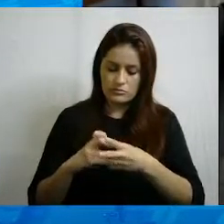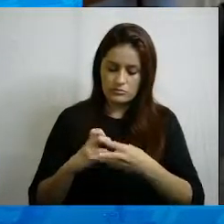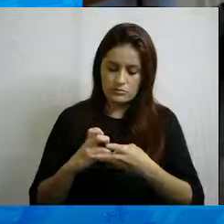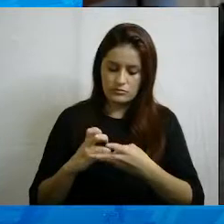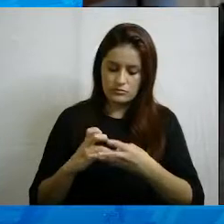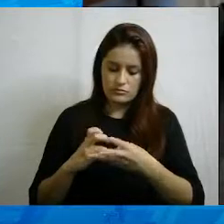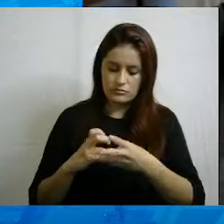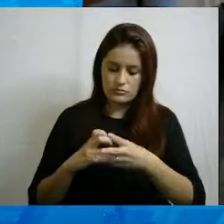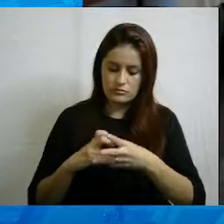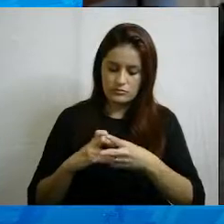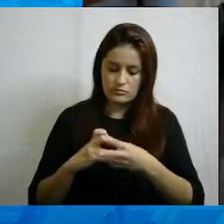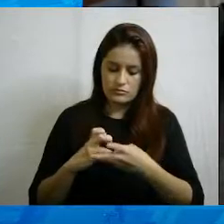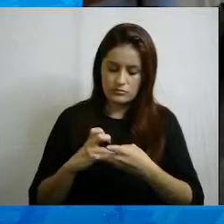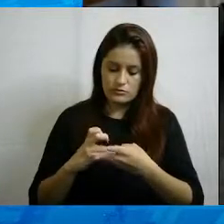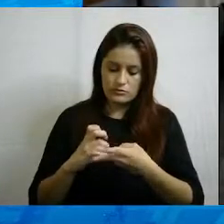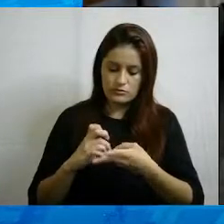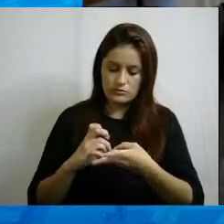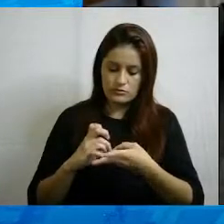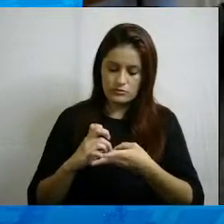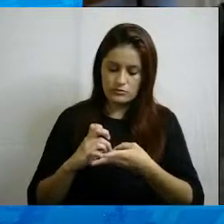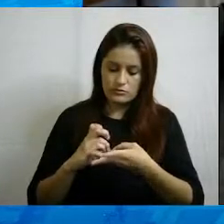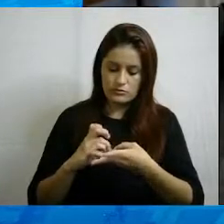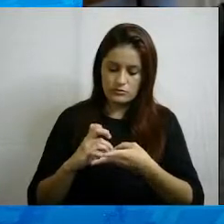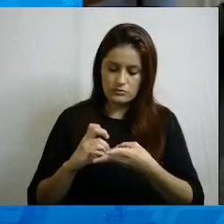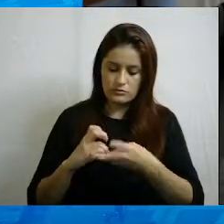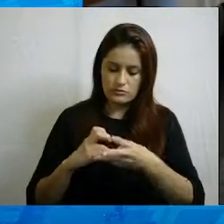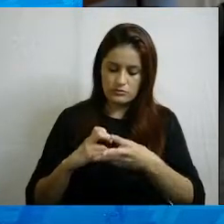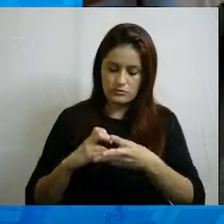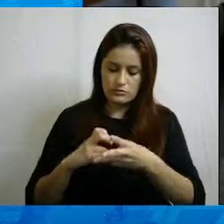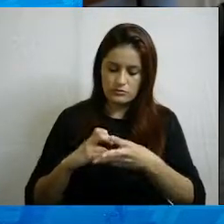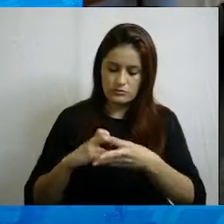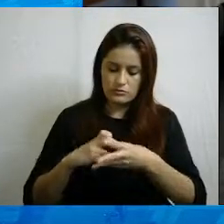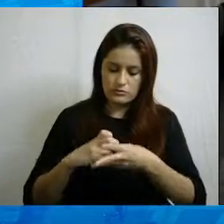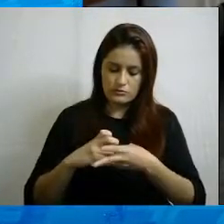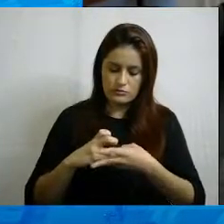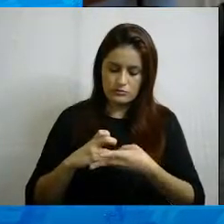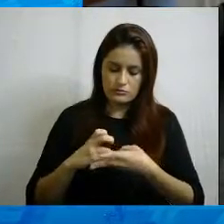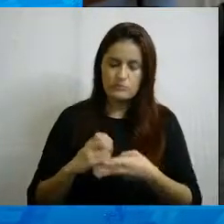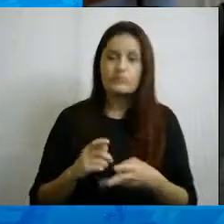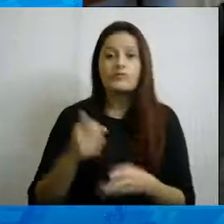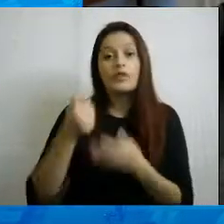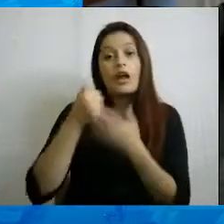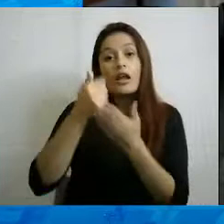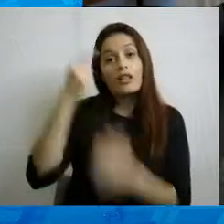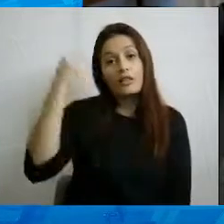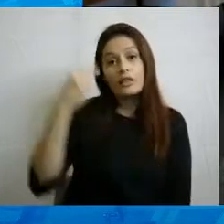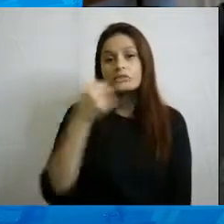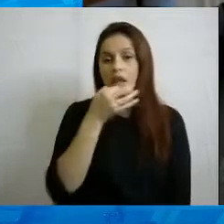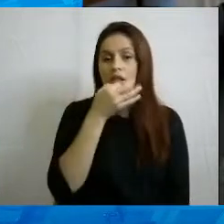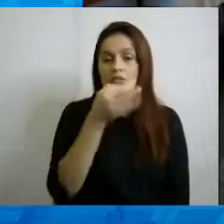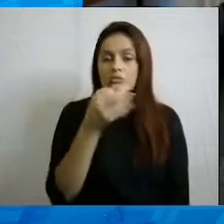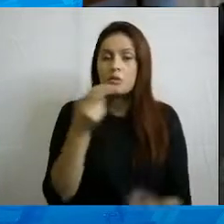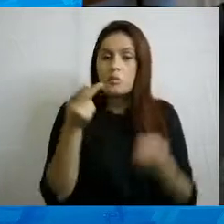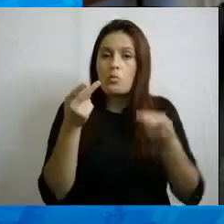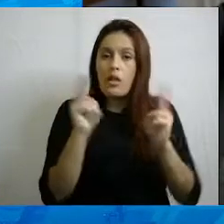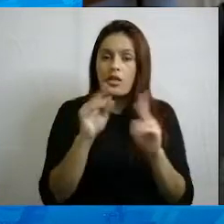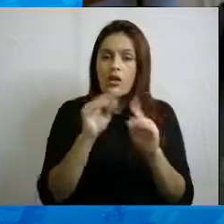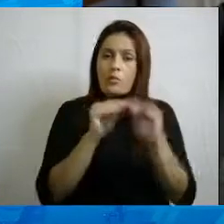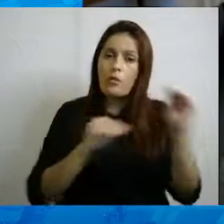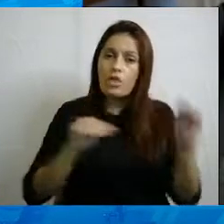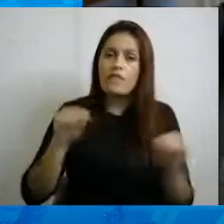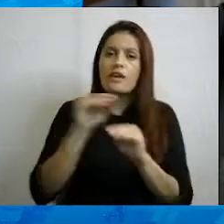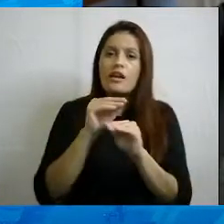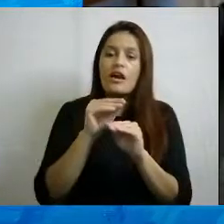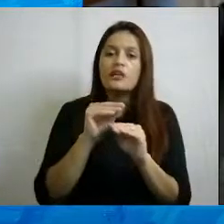la Comisión también jurídica. Por mi parte, toda la disposición en que se puedan hacer las modificaciones que vayan en directo beneficio de la